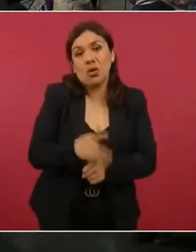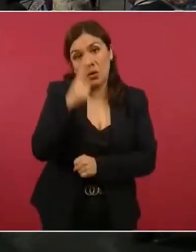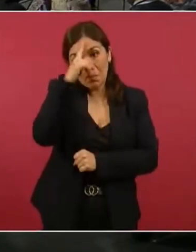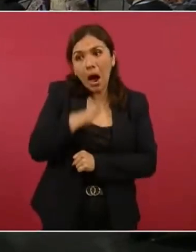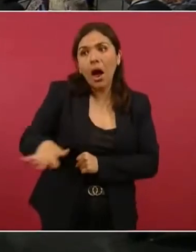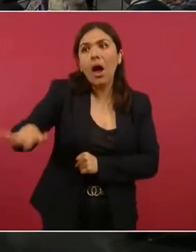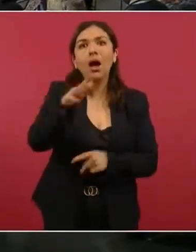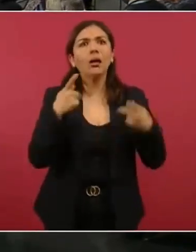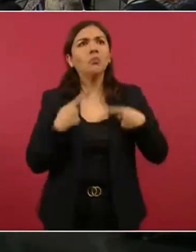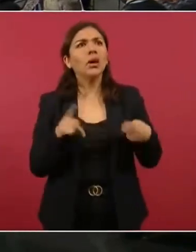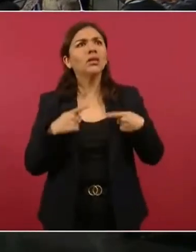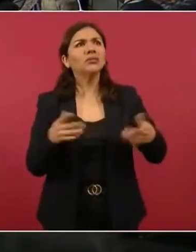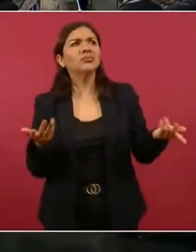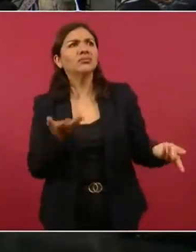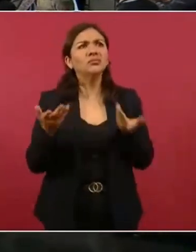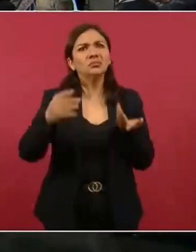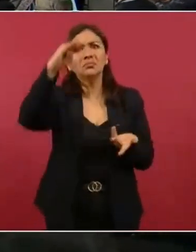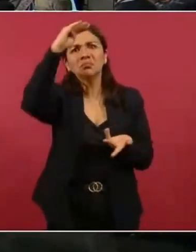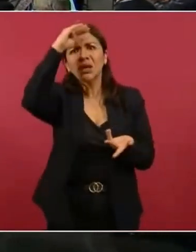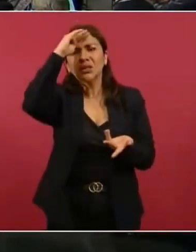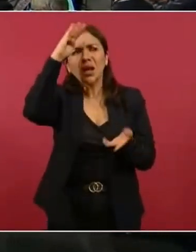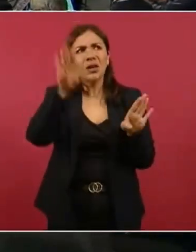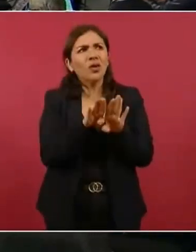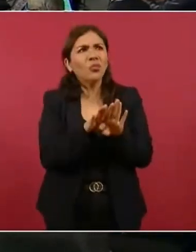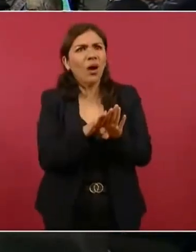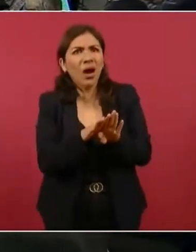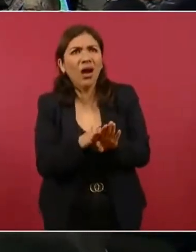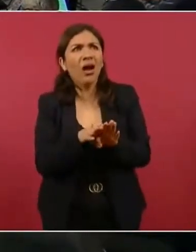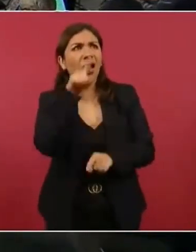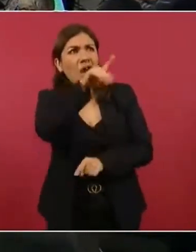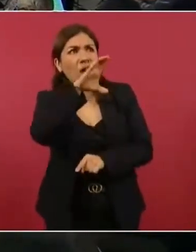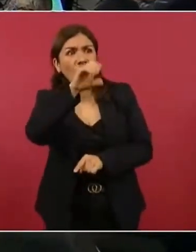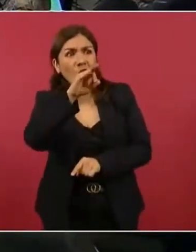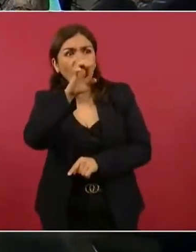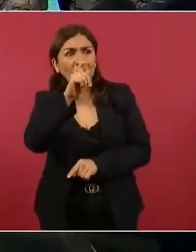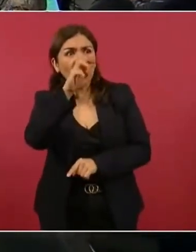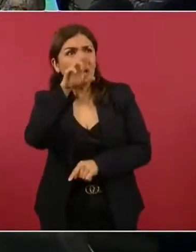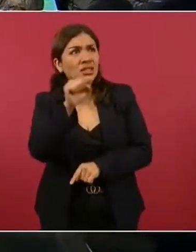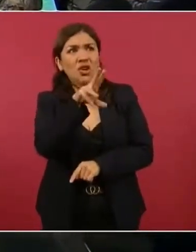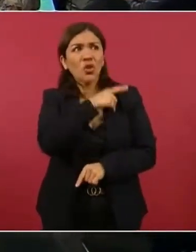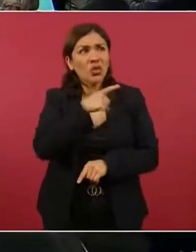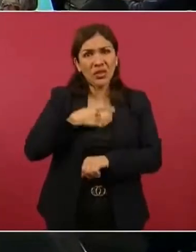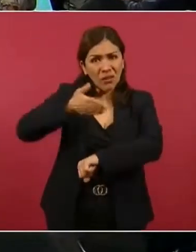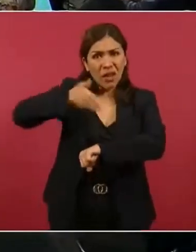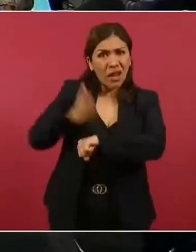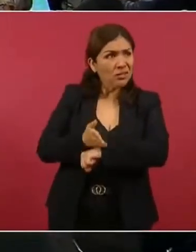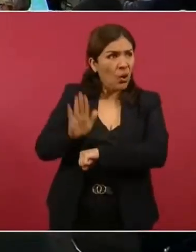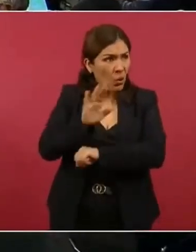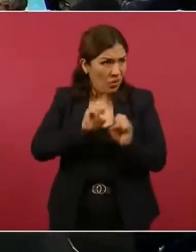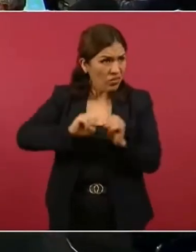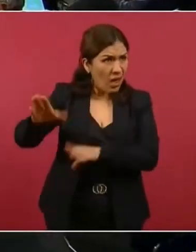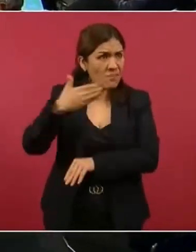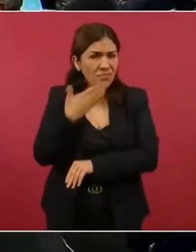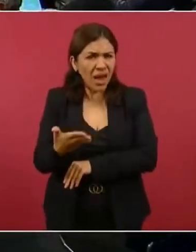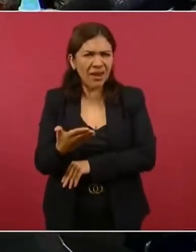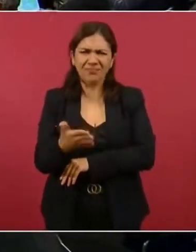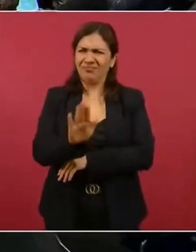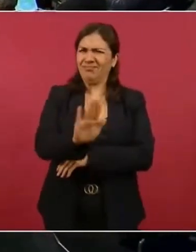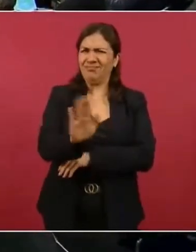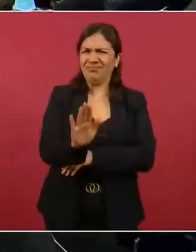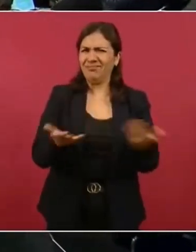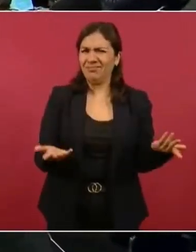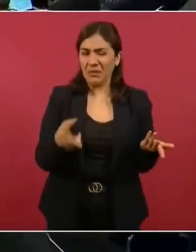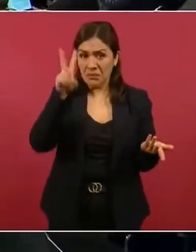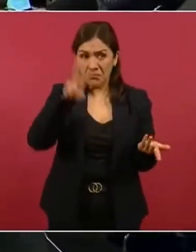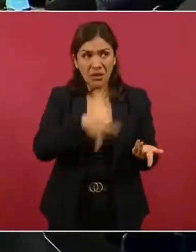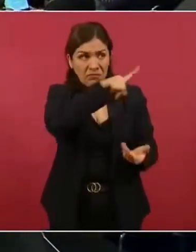ciudadanía, nos presione a que COFEPRIS le quite las sanciones. ¿Cuál es absurdo? Obviamente